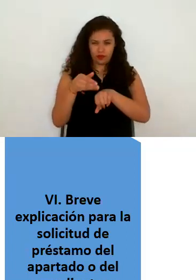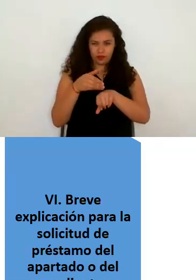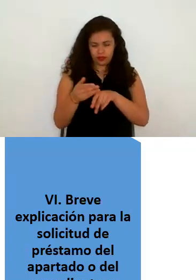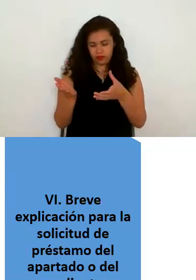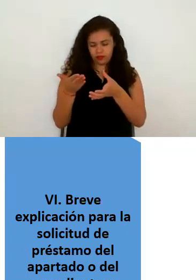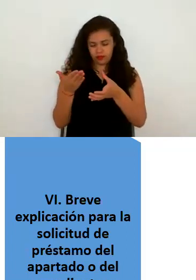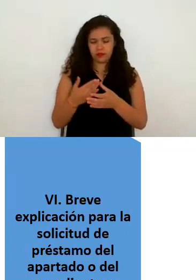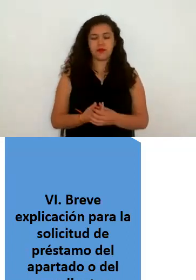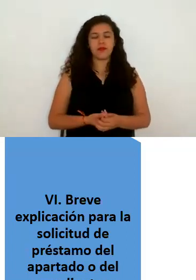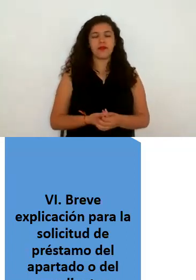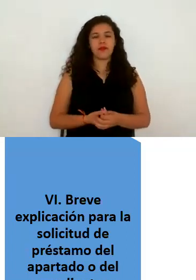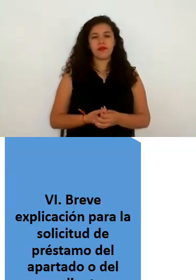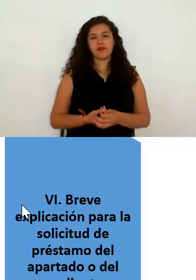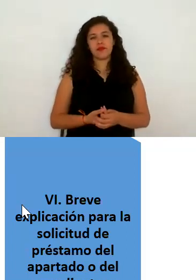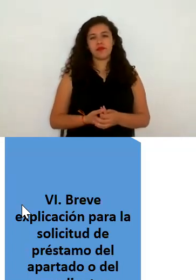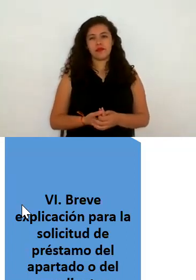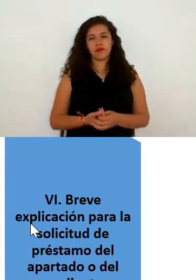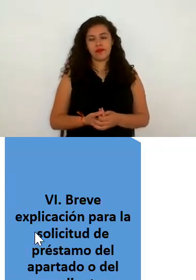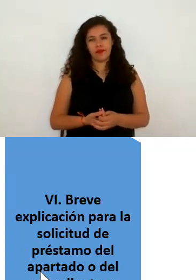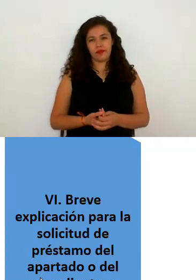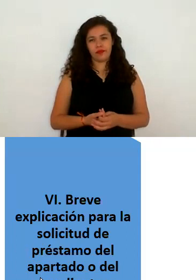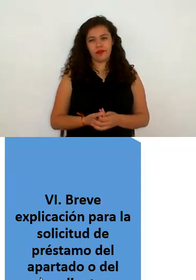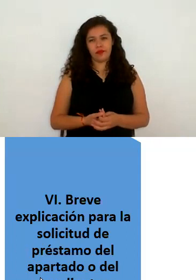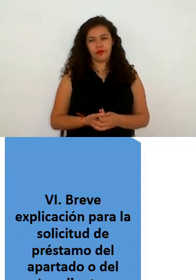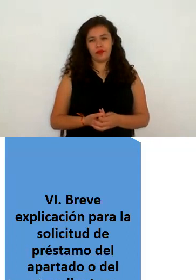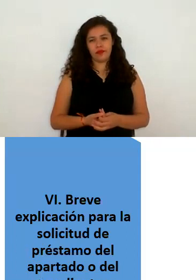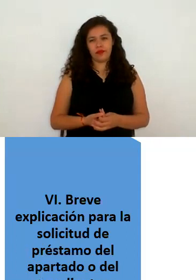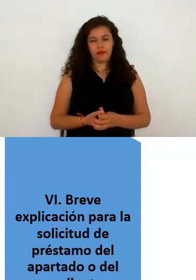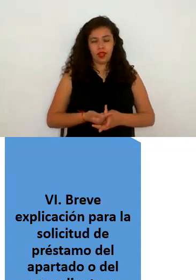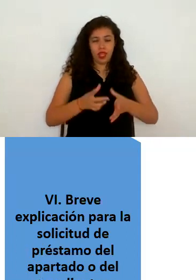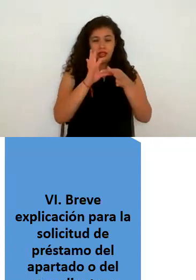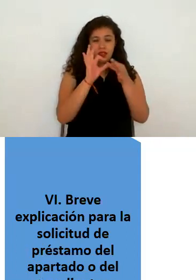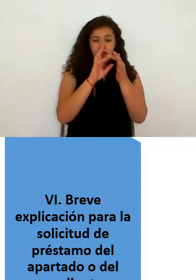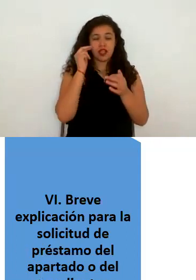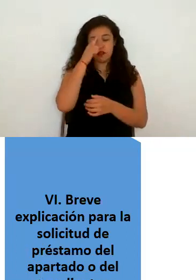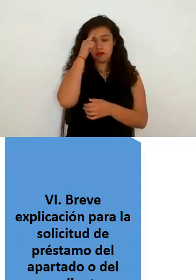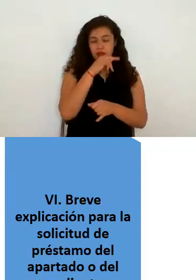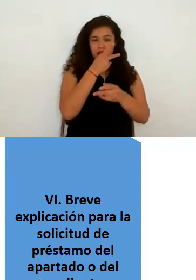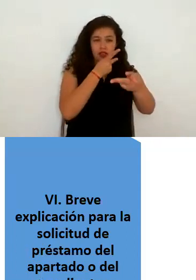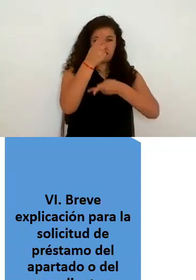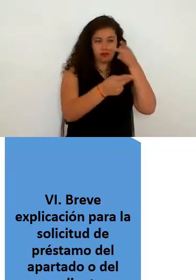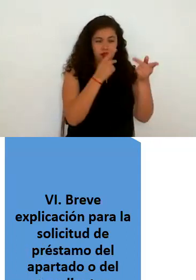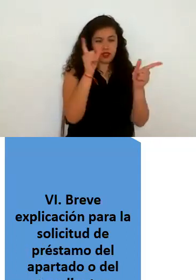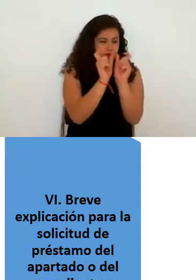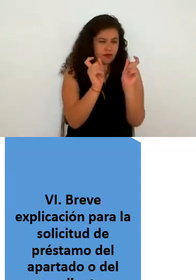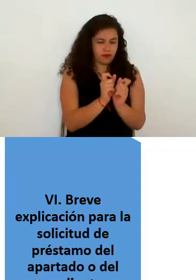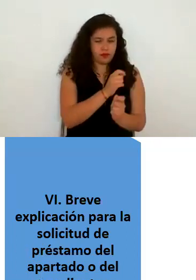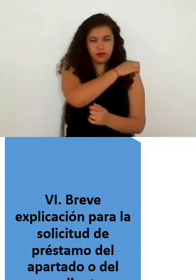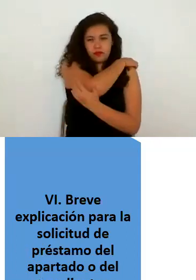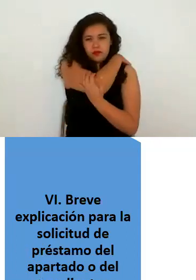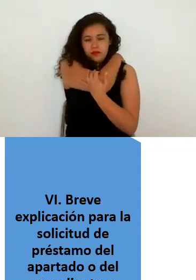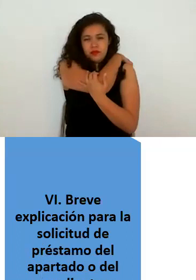la foliación, y una breve explicación para la solicitud del préstamo del expediente.